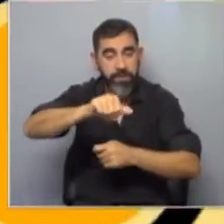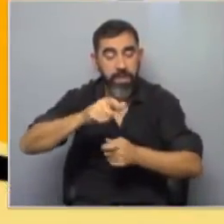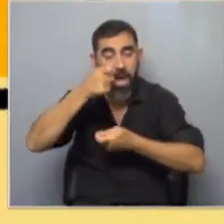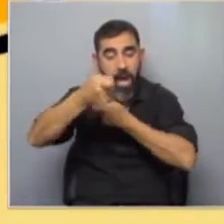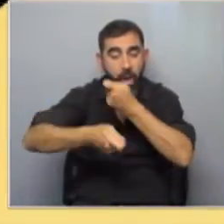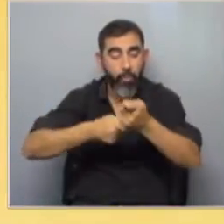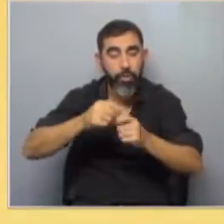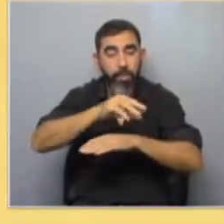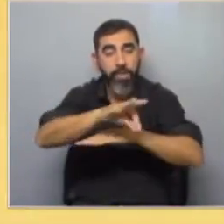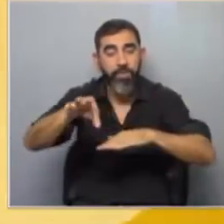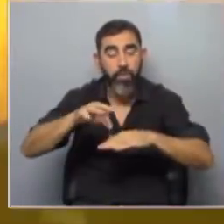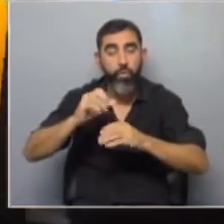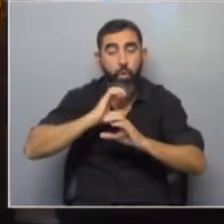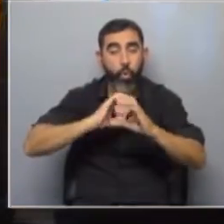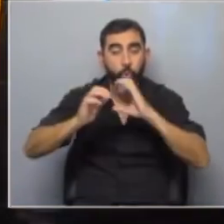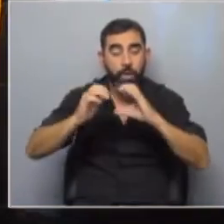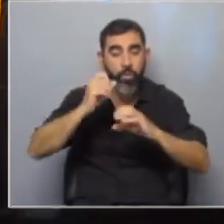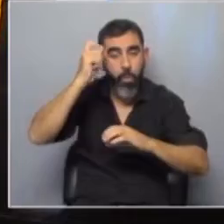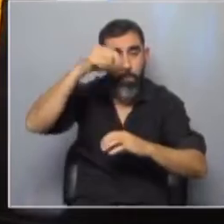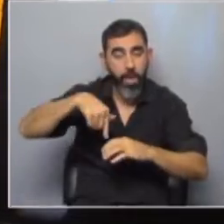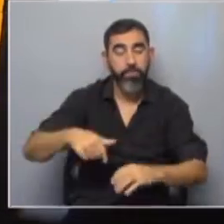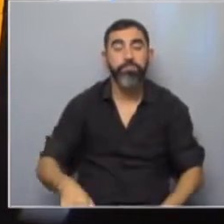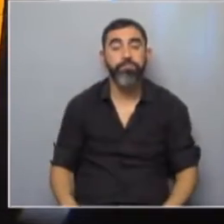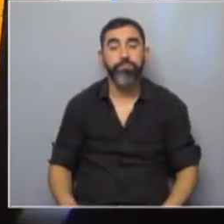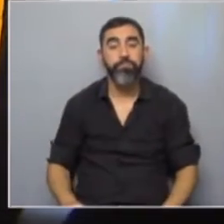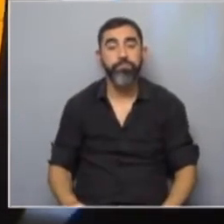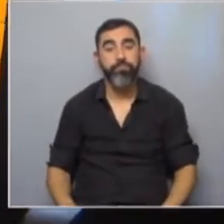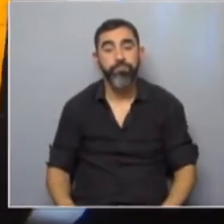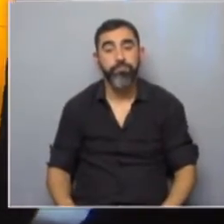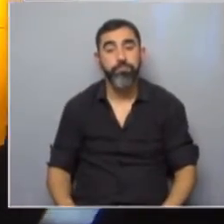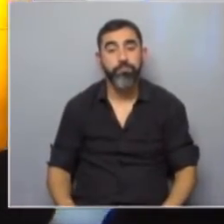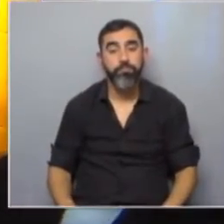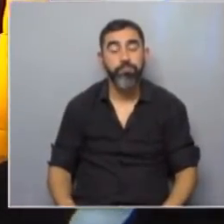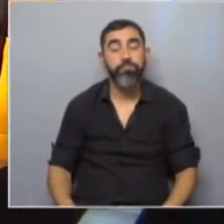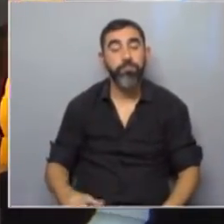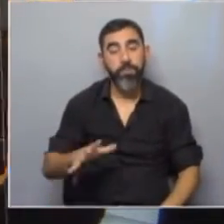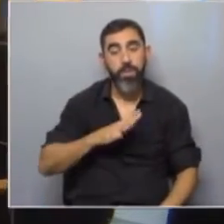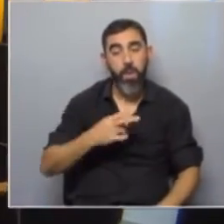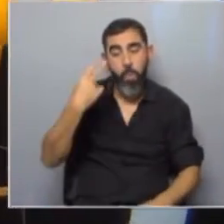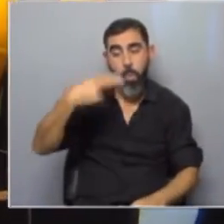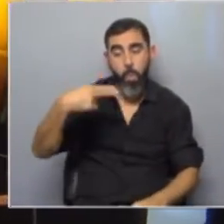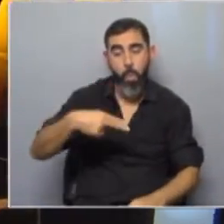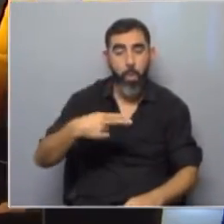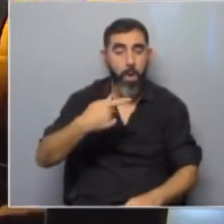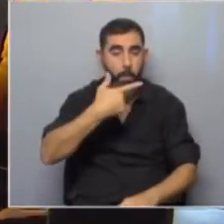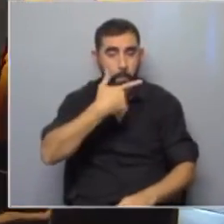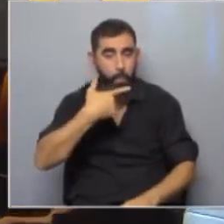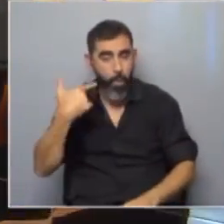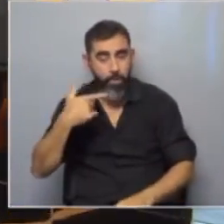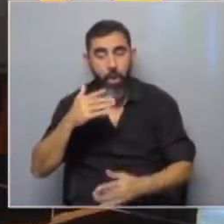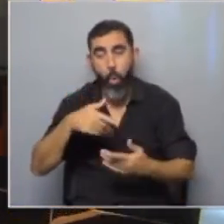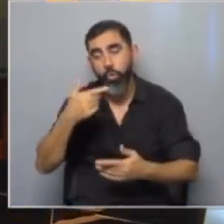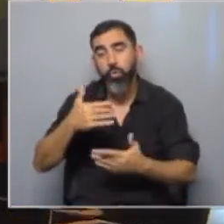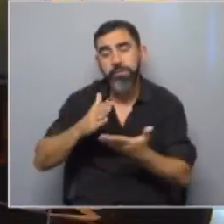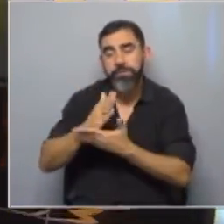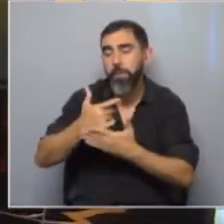de comunicación. Excelente. Y además creo que es un tema que separa población, ¿no? Está el que nunca prueba la comida y el que siempre prueba